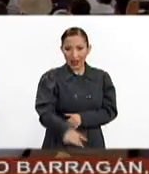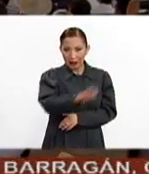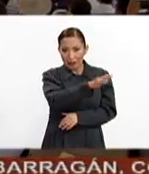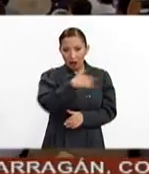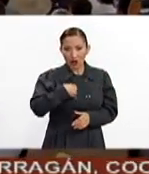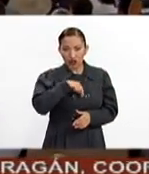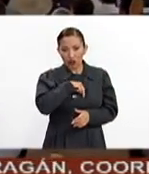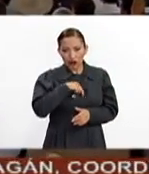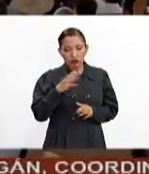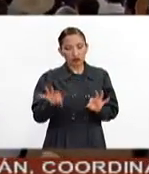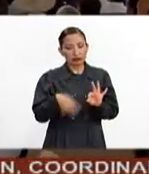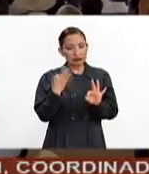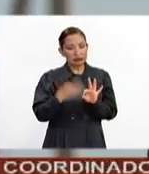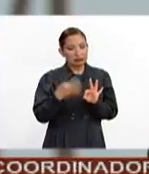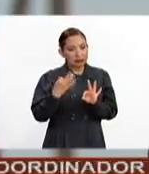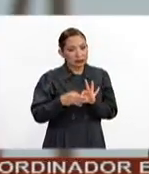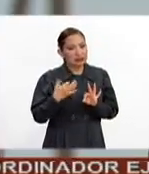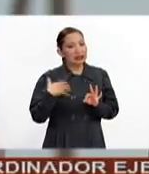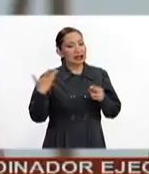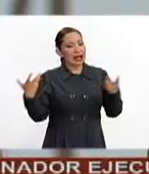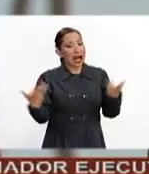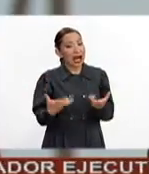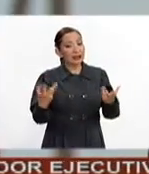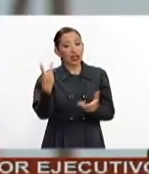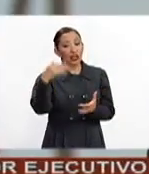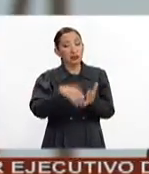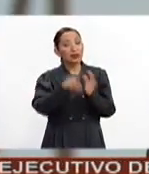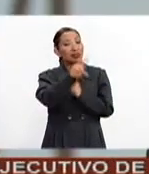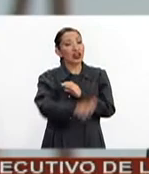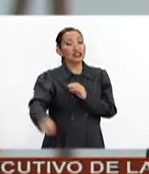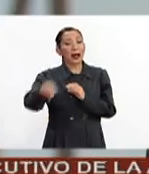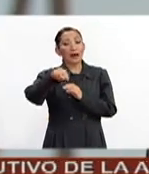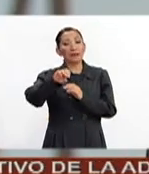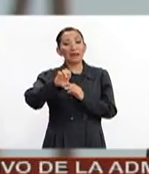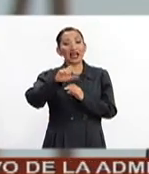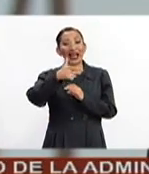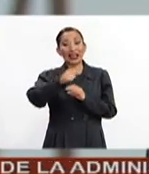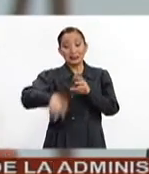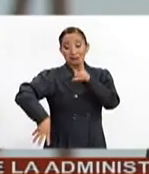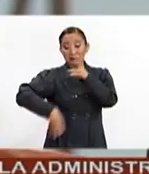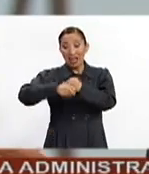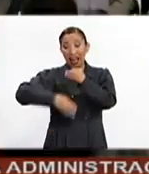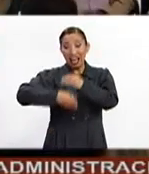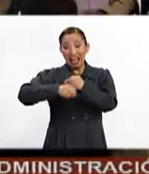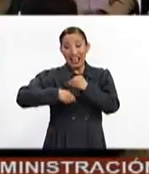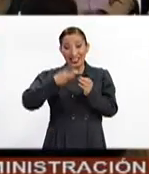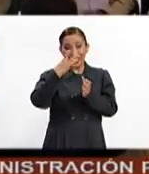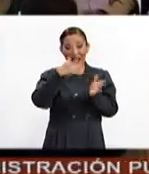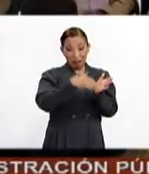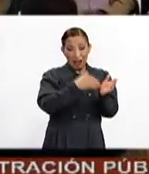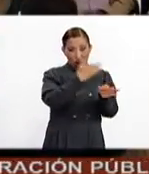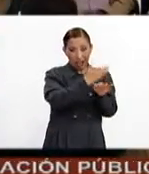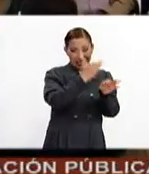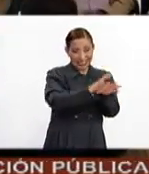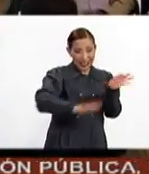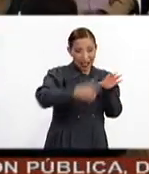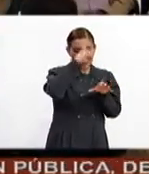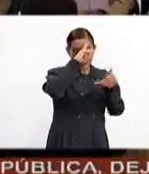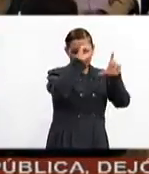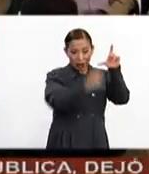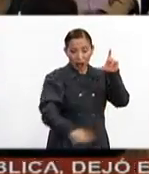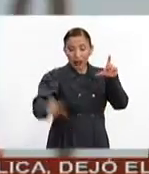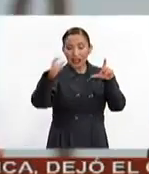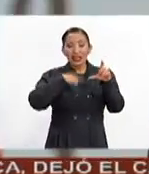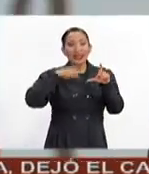hemos logrado concretar, van a generar 2.200 megawatts más. Es decir, de 3.000 que hoy se generan para todo el país y